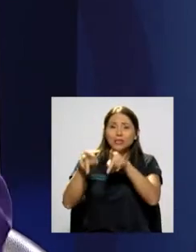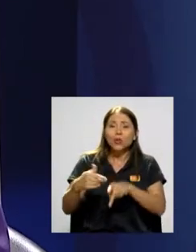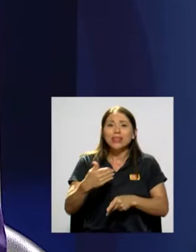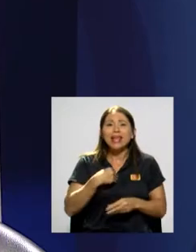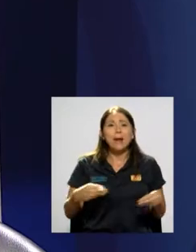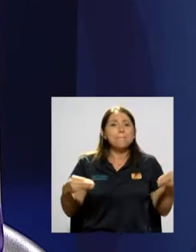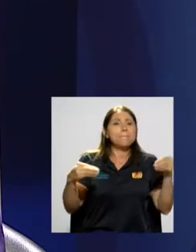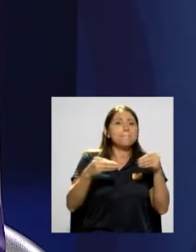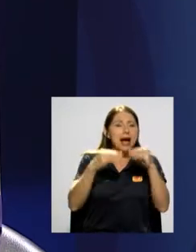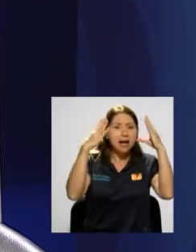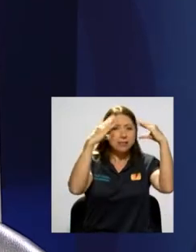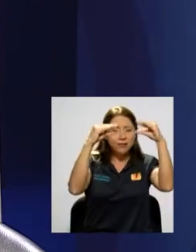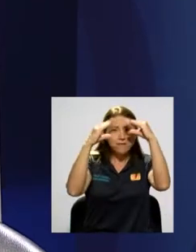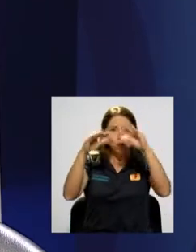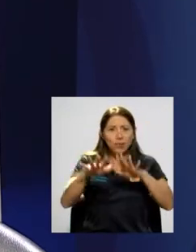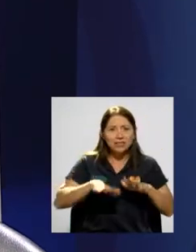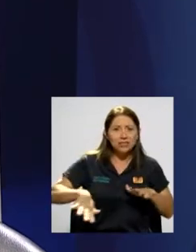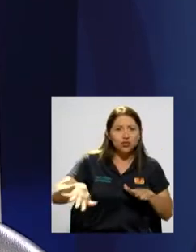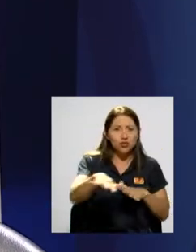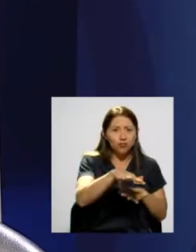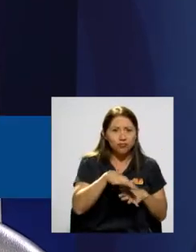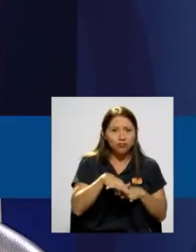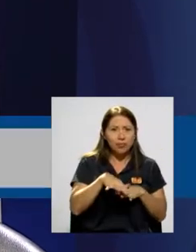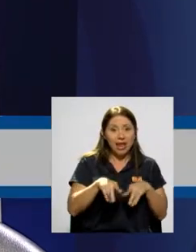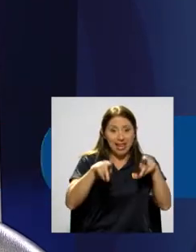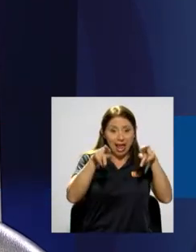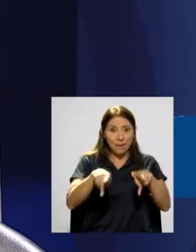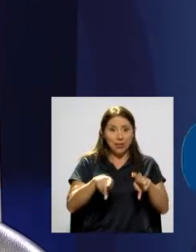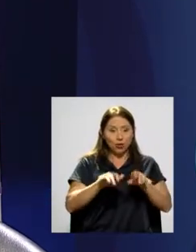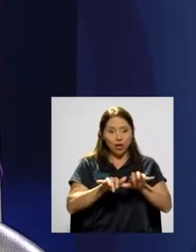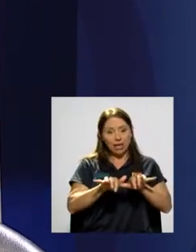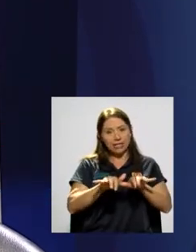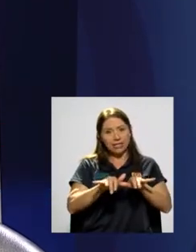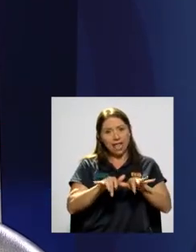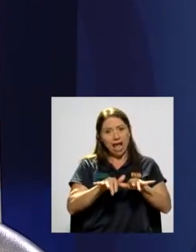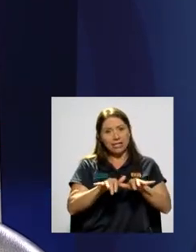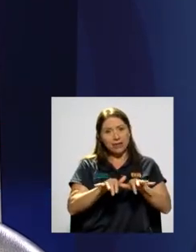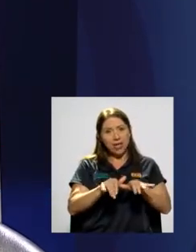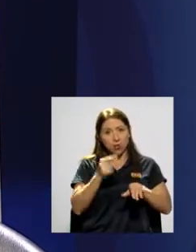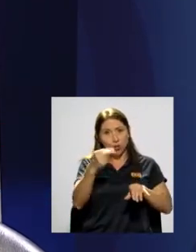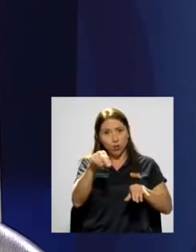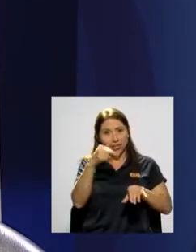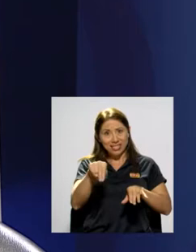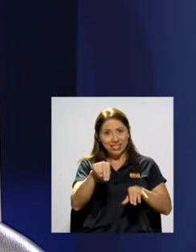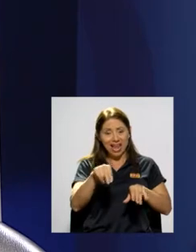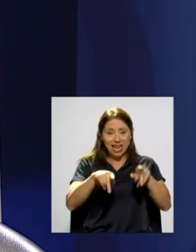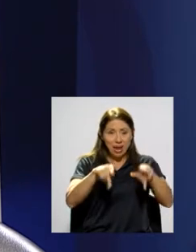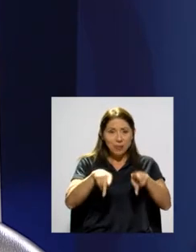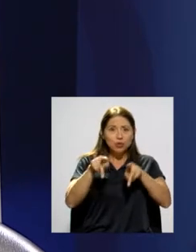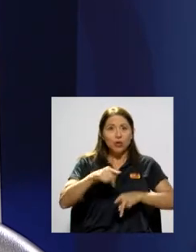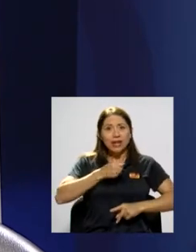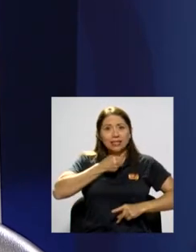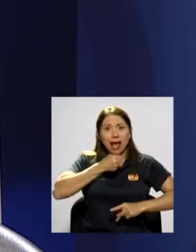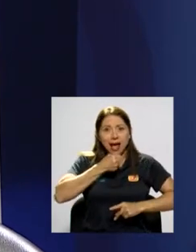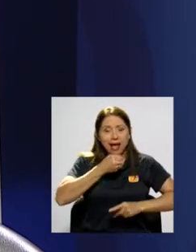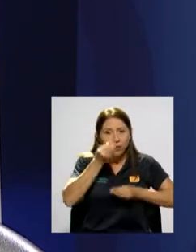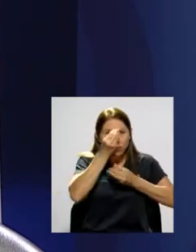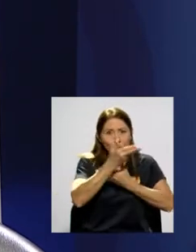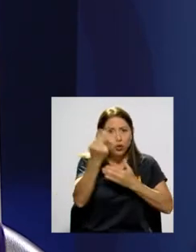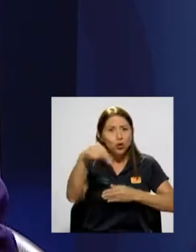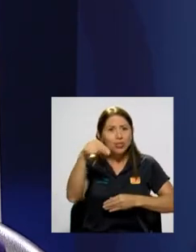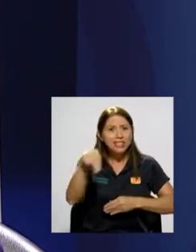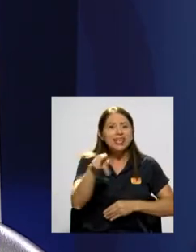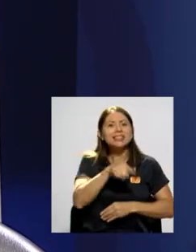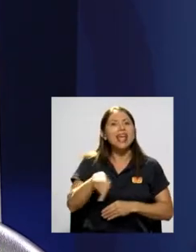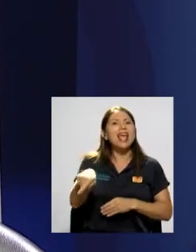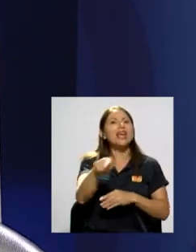sobre cuál es el lugar desde el que escribe la persona que está redactando y editorializando estas noticias. Y yo creo que la mayoría